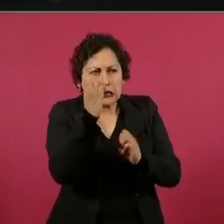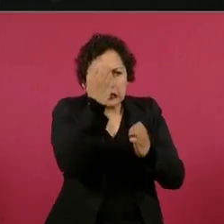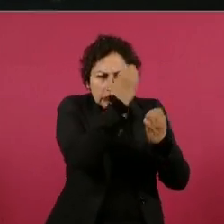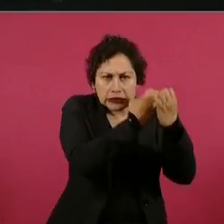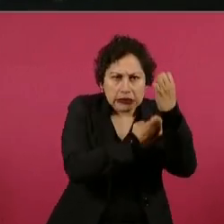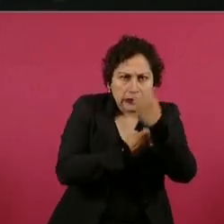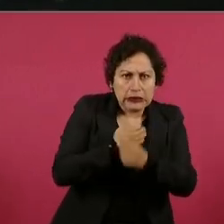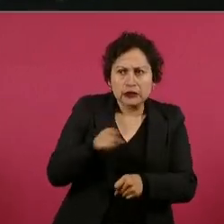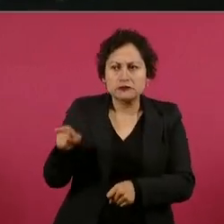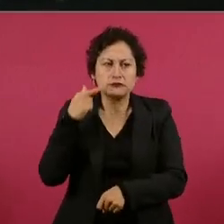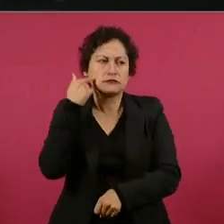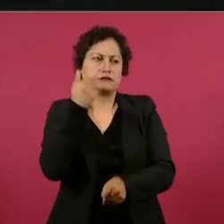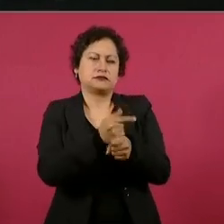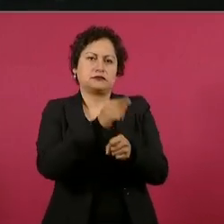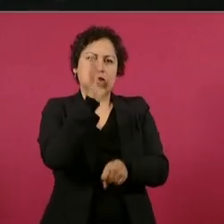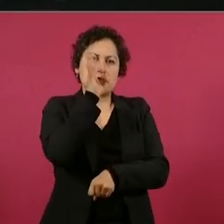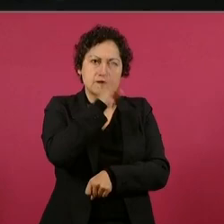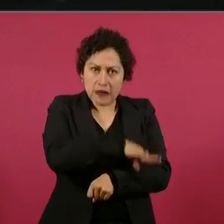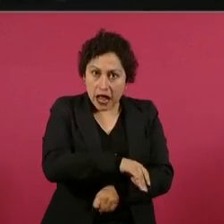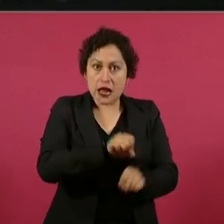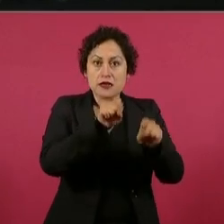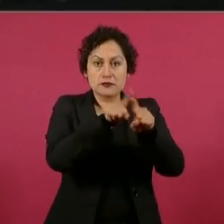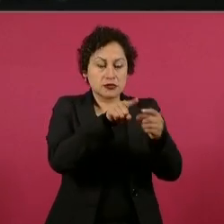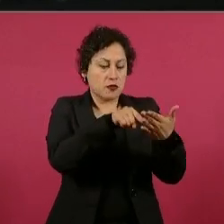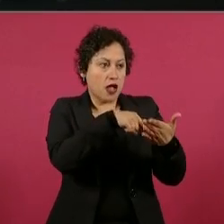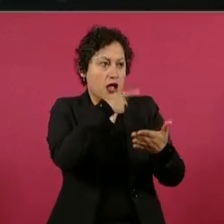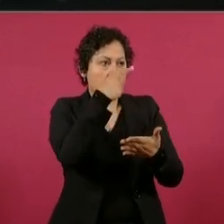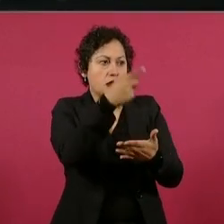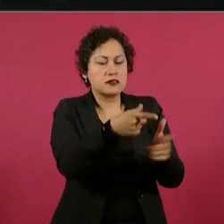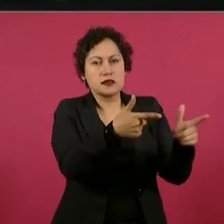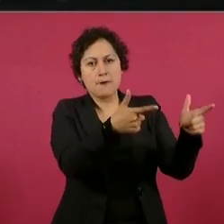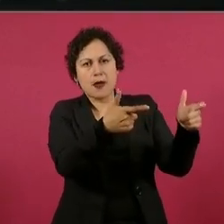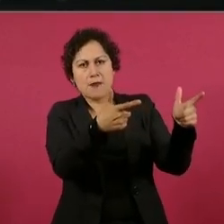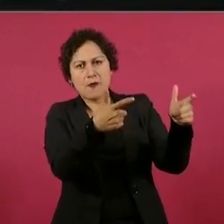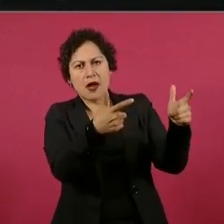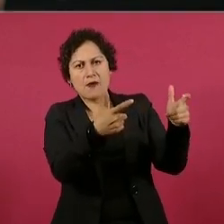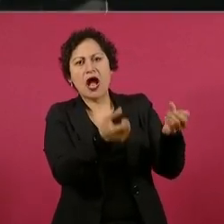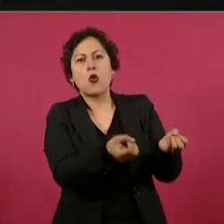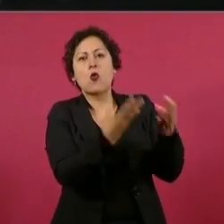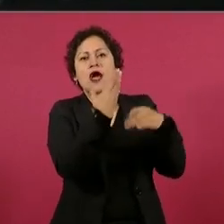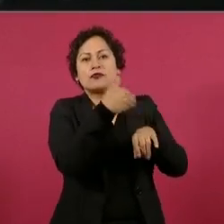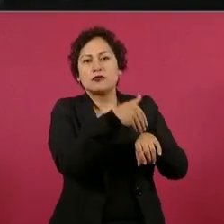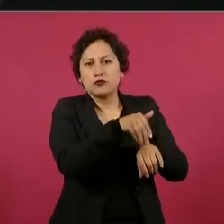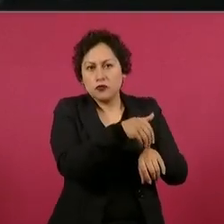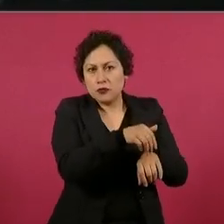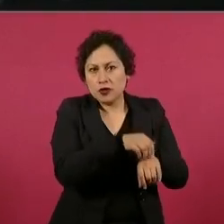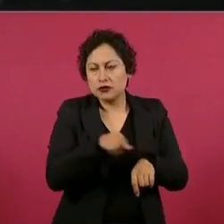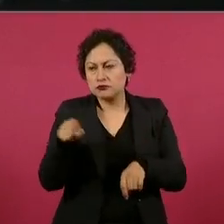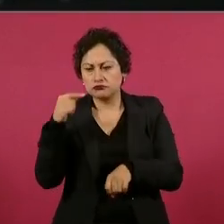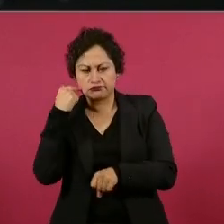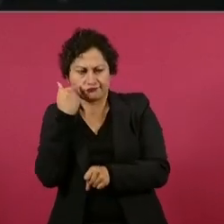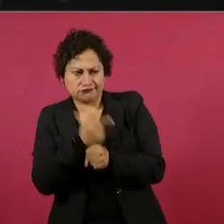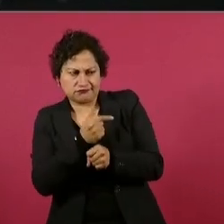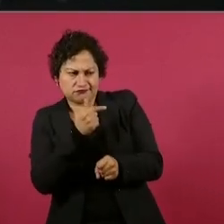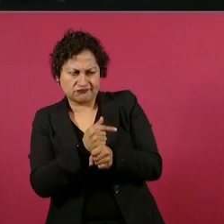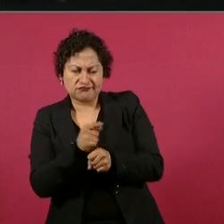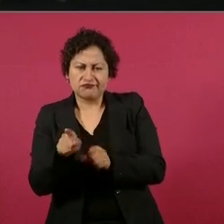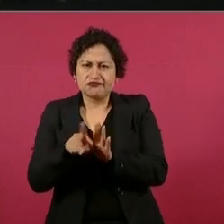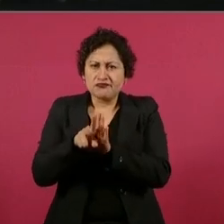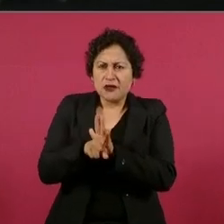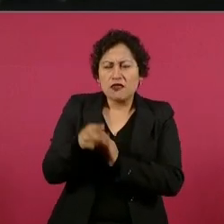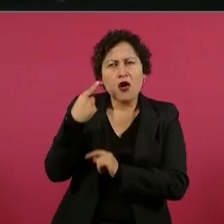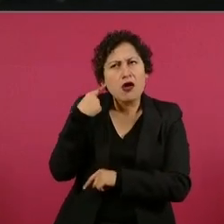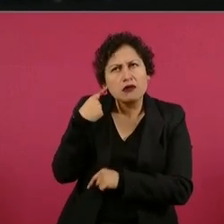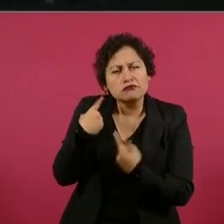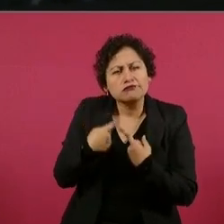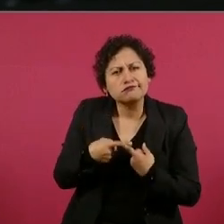discrepancias entre el número de disparos que tenía el cadáver y los que se escuchan en el video o los que denunciaron los asistentes